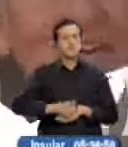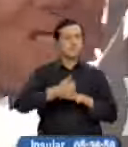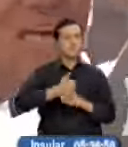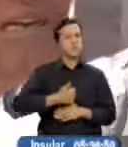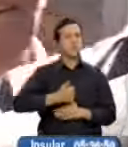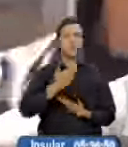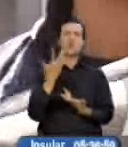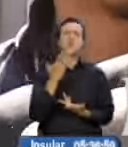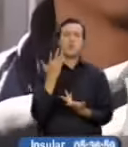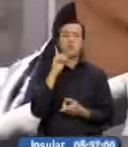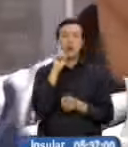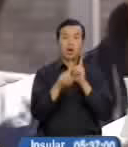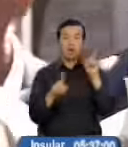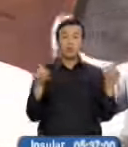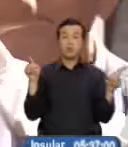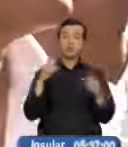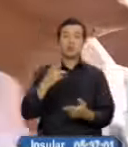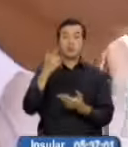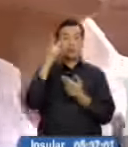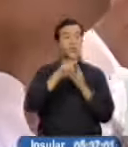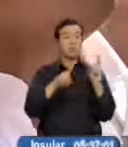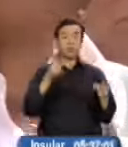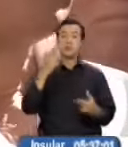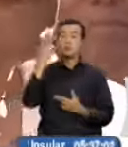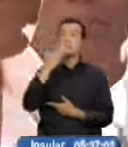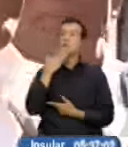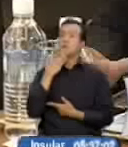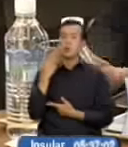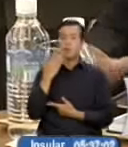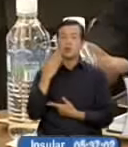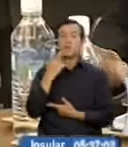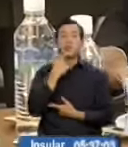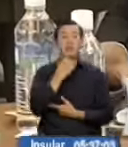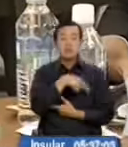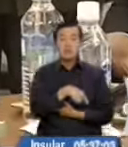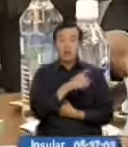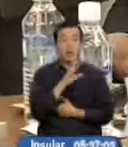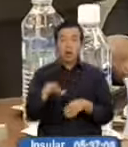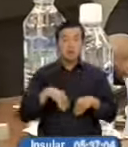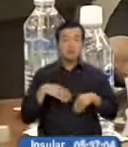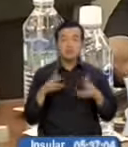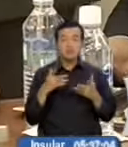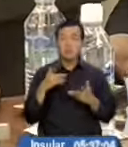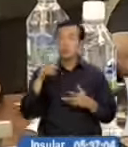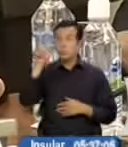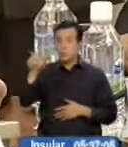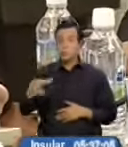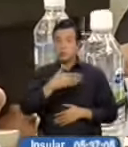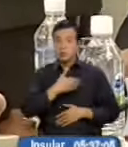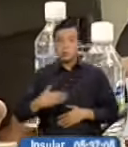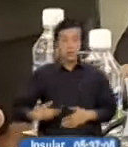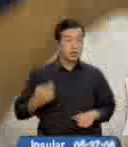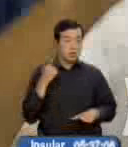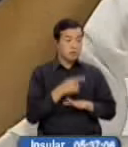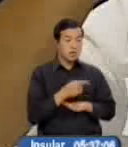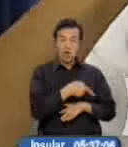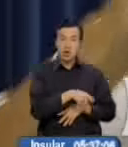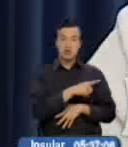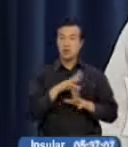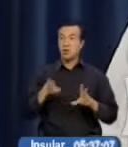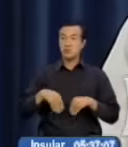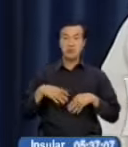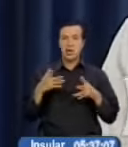la existencia de ciertos sectores militares que no aceptan, según escribió Correa, estar bajo el poder de un civil. Con